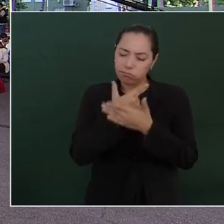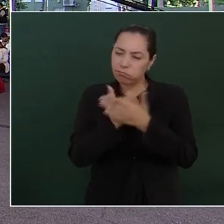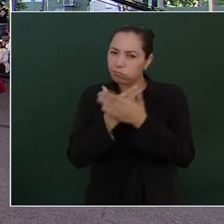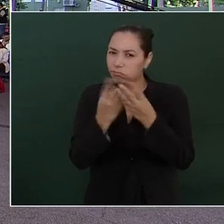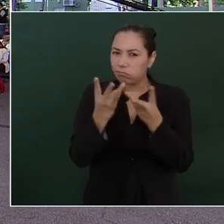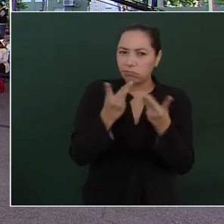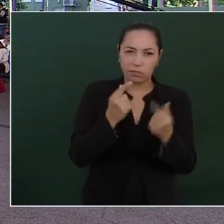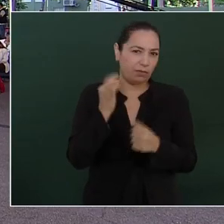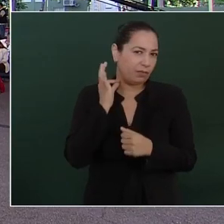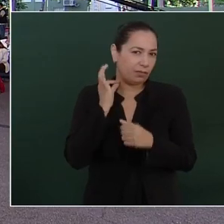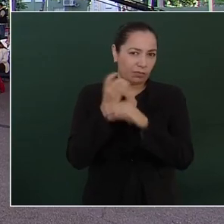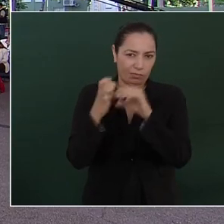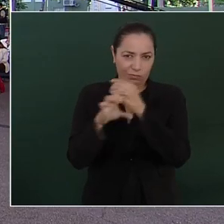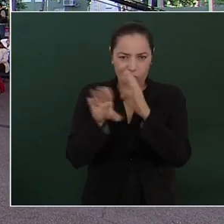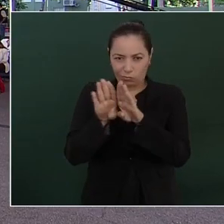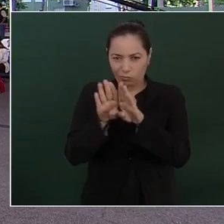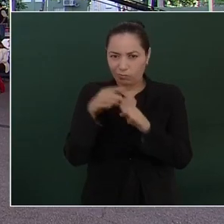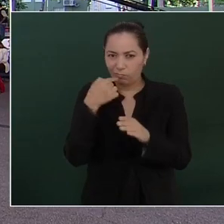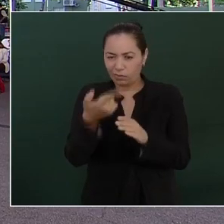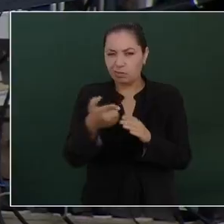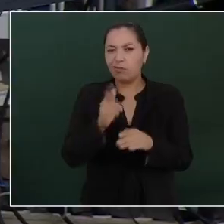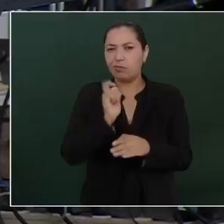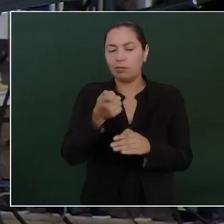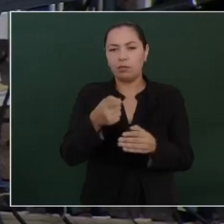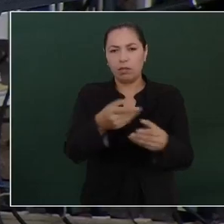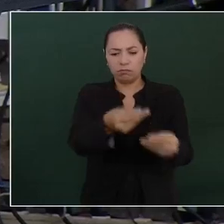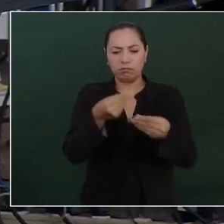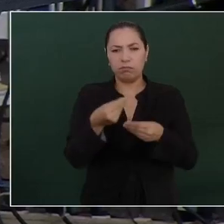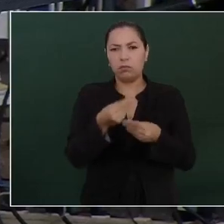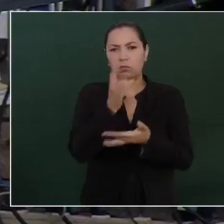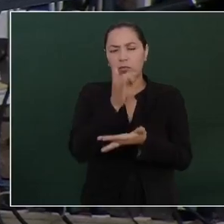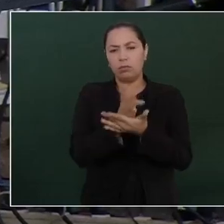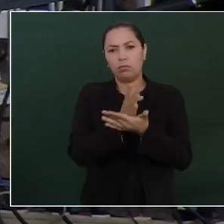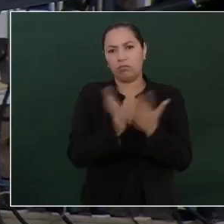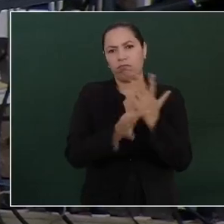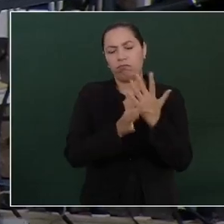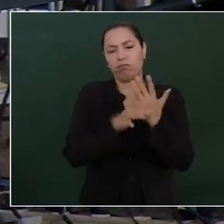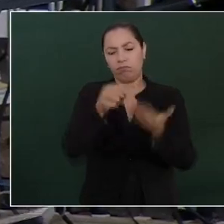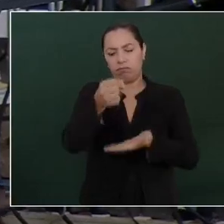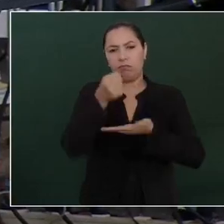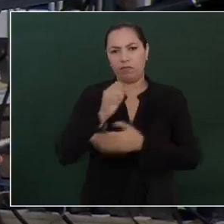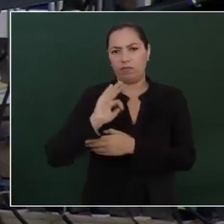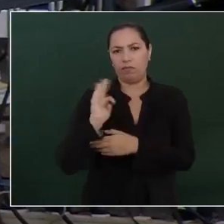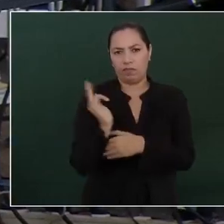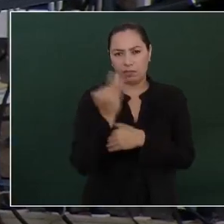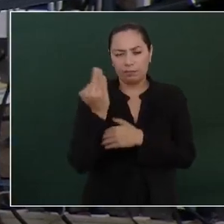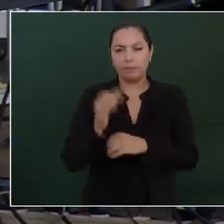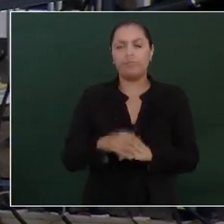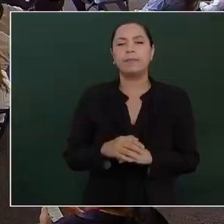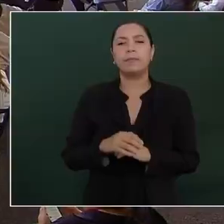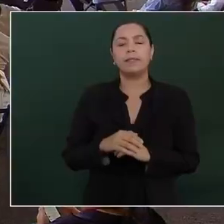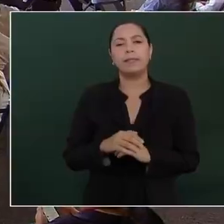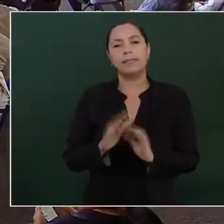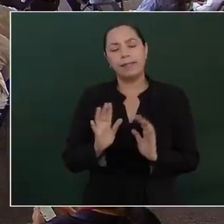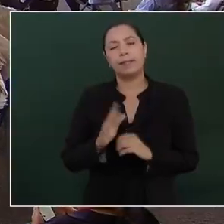los recursos, porque ellos argumentan solo reciben recursos federalizados. Pero entonces